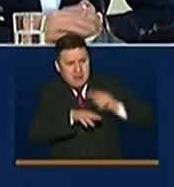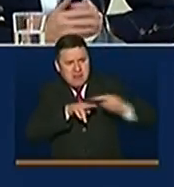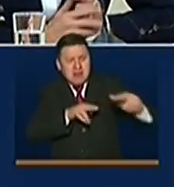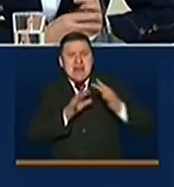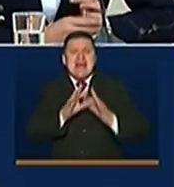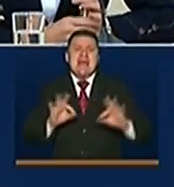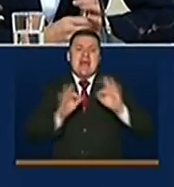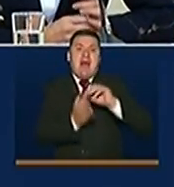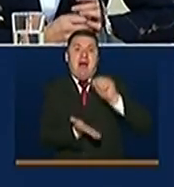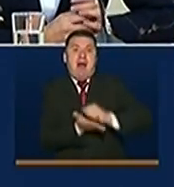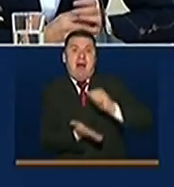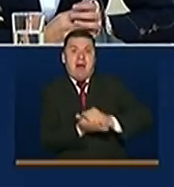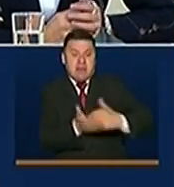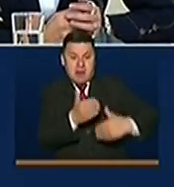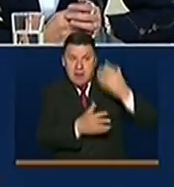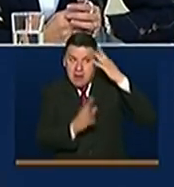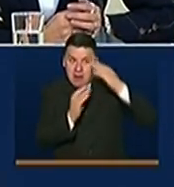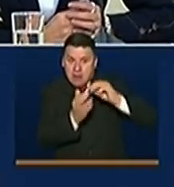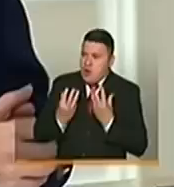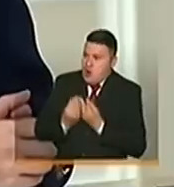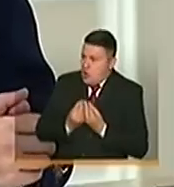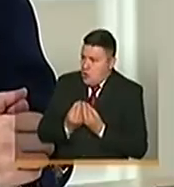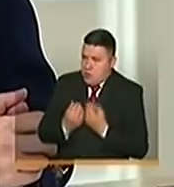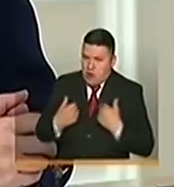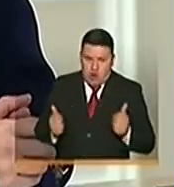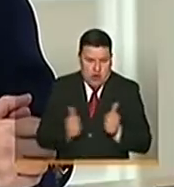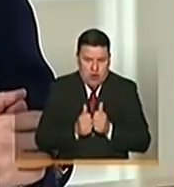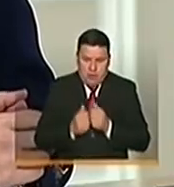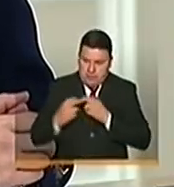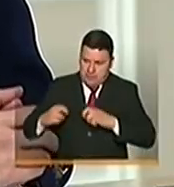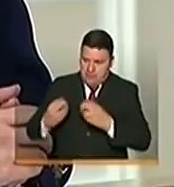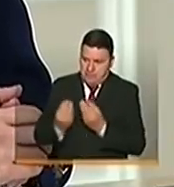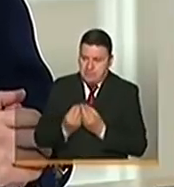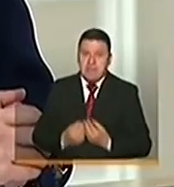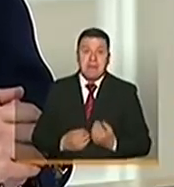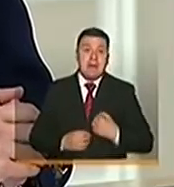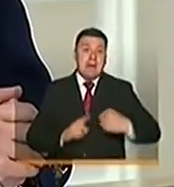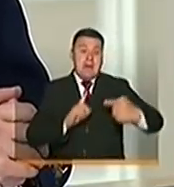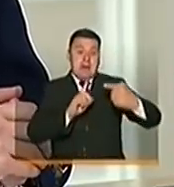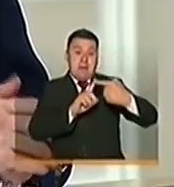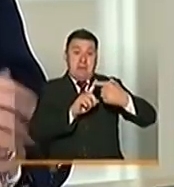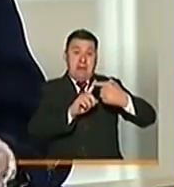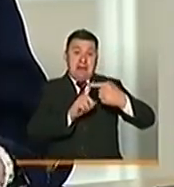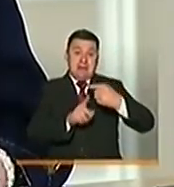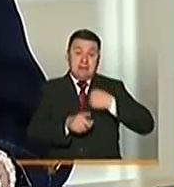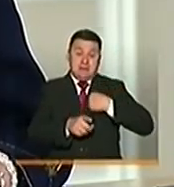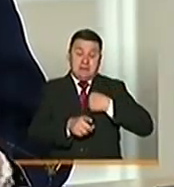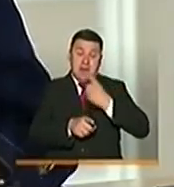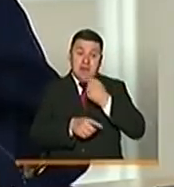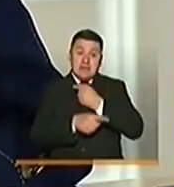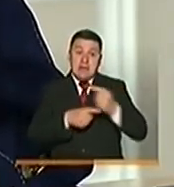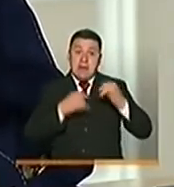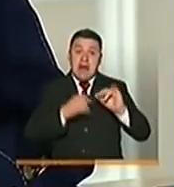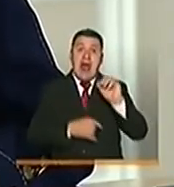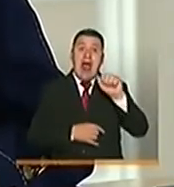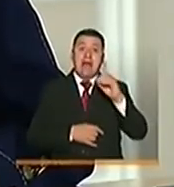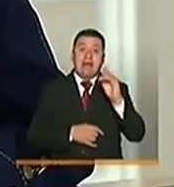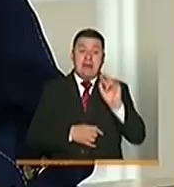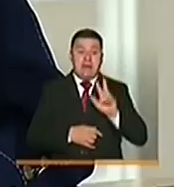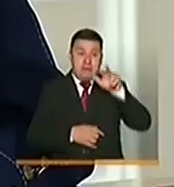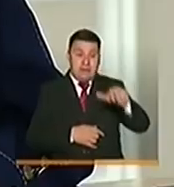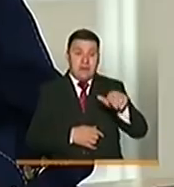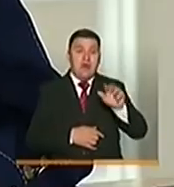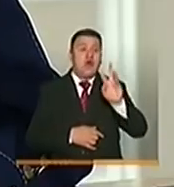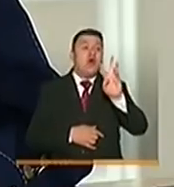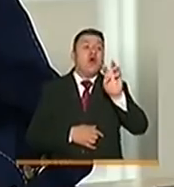van a pagar con intereses. Entonces, el gobierno está ahí sumando peras con manzanas. En el mejor de los casos, el gasto es menos de la mitad de lo que están diciendo. Pero